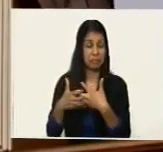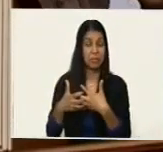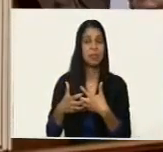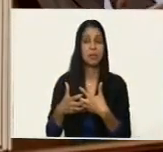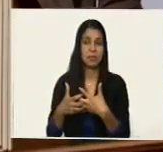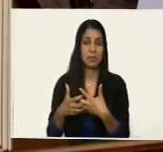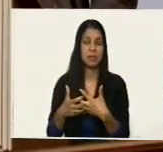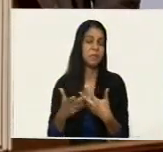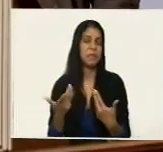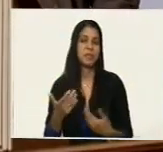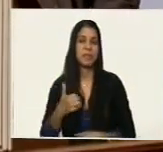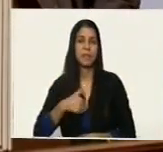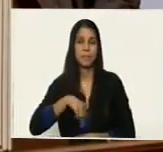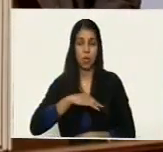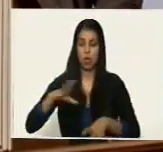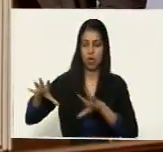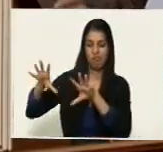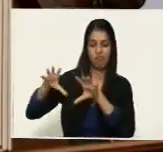tomamos posesión del Estado.